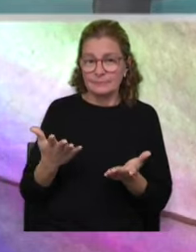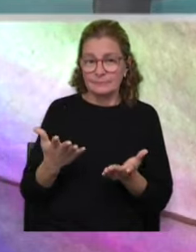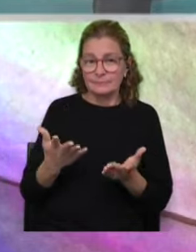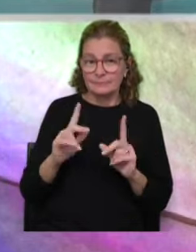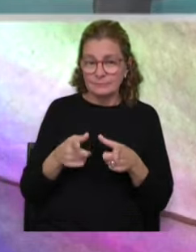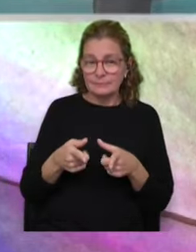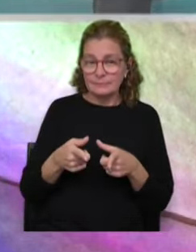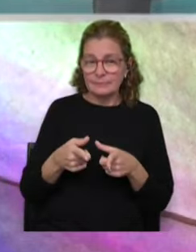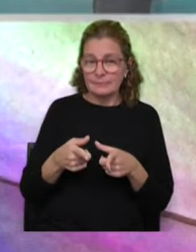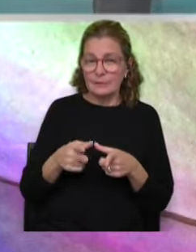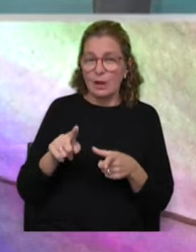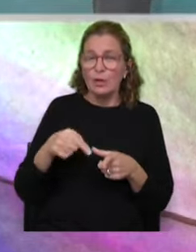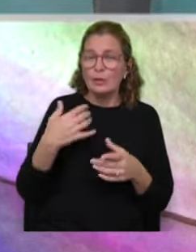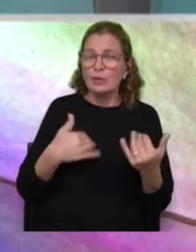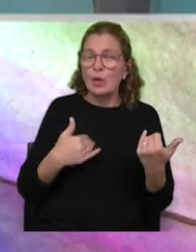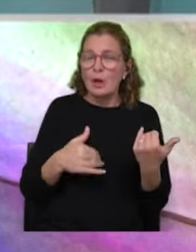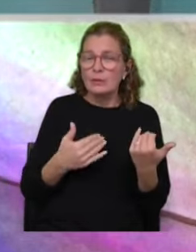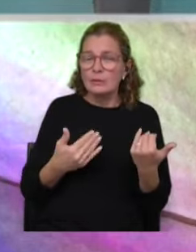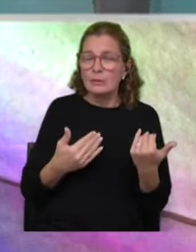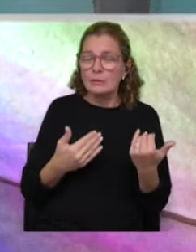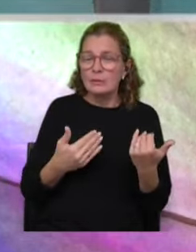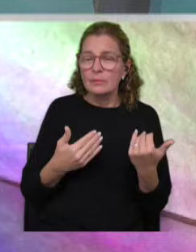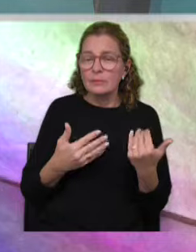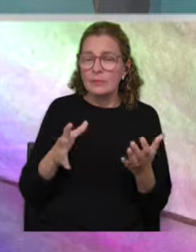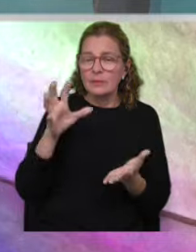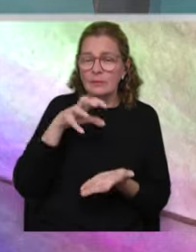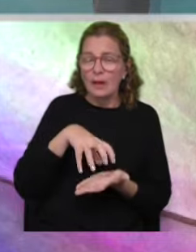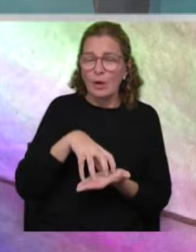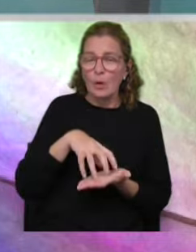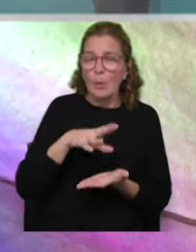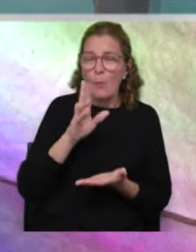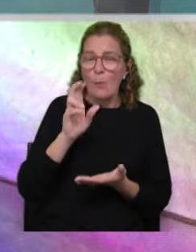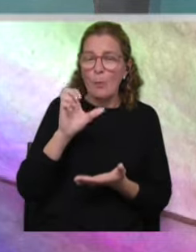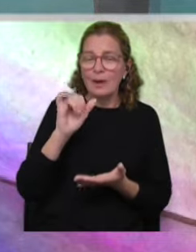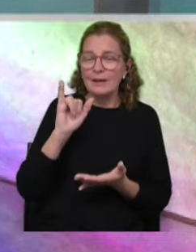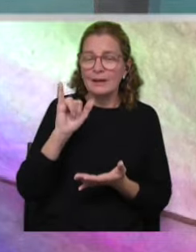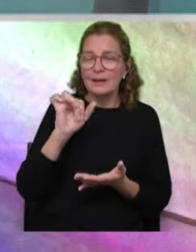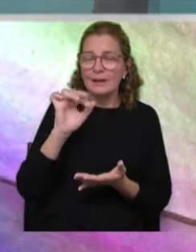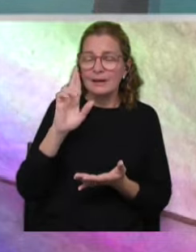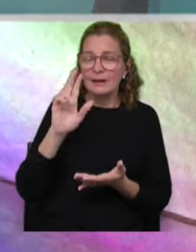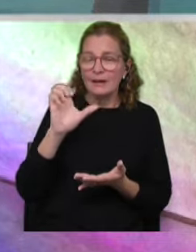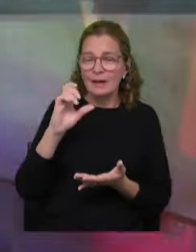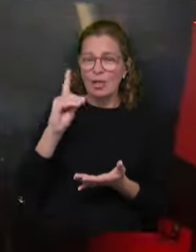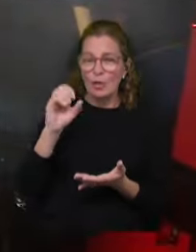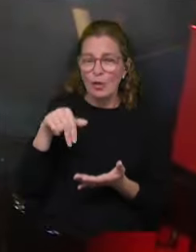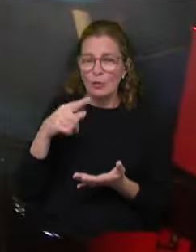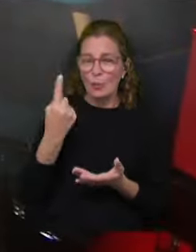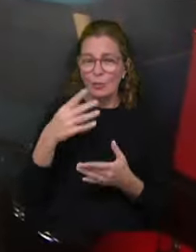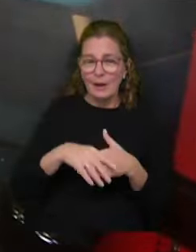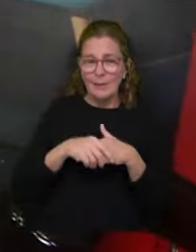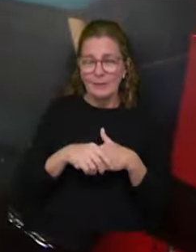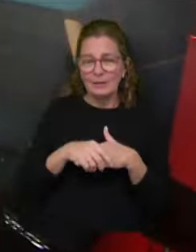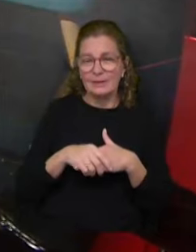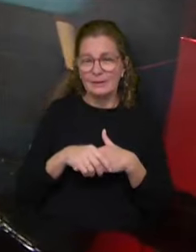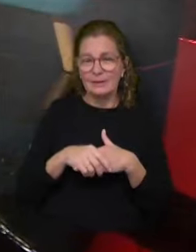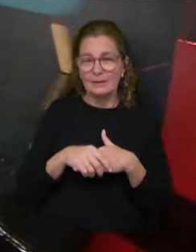también. ¿Y ahí en qué lugar tocaron? ¿En un boliche? En el Salón Pueyrredón. Nos habíamos hecho un amigo. Querido viejo Batra.